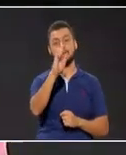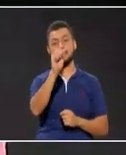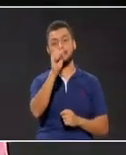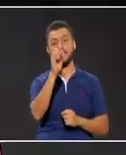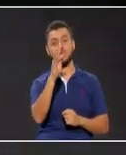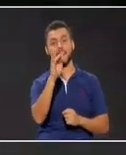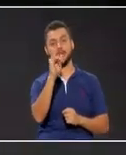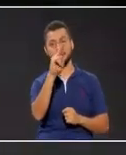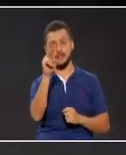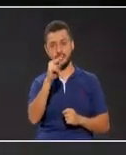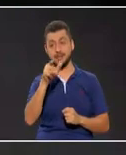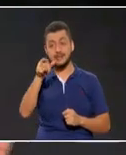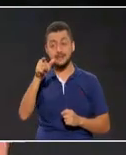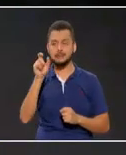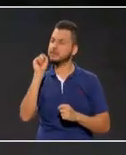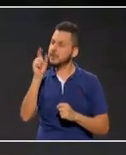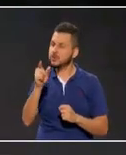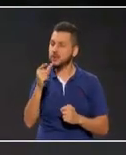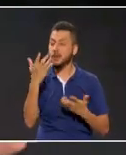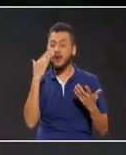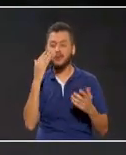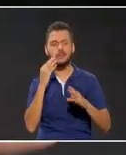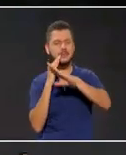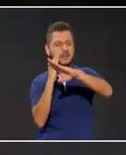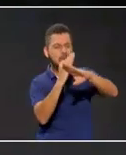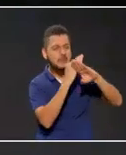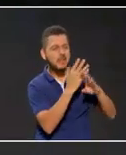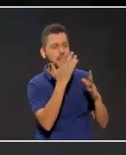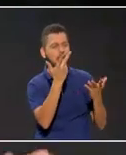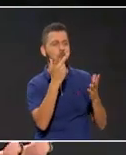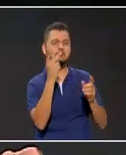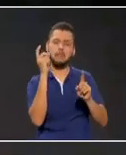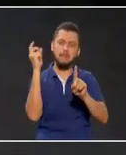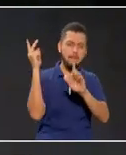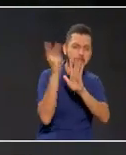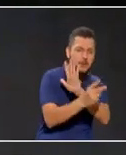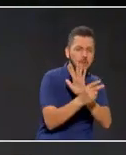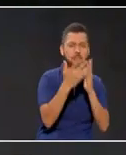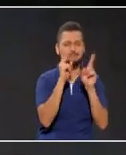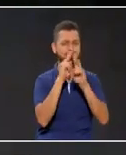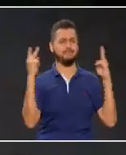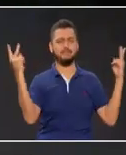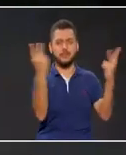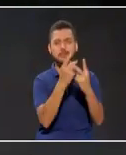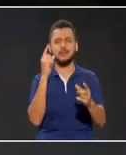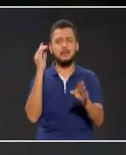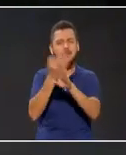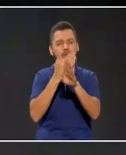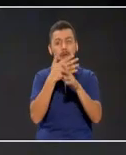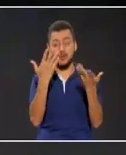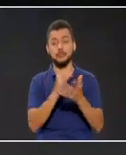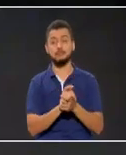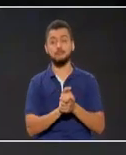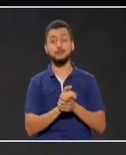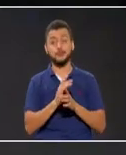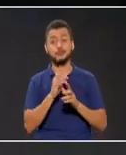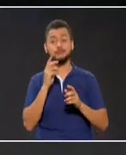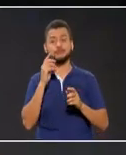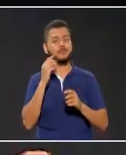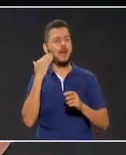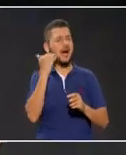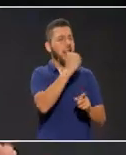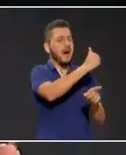me encanta empezar con ese tema. Justamente las mujeres somos las más afectadas por el tema de violencia intrafamiliar. Hoy para las